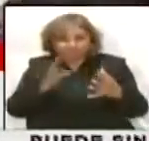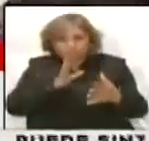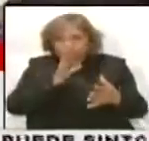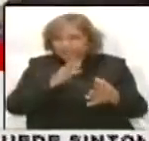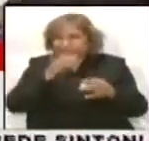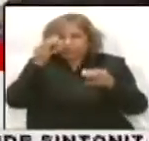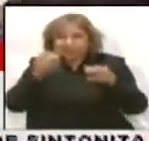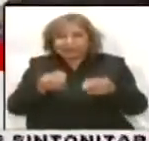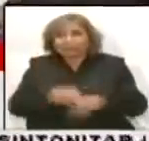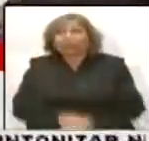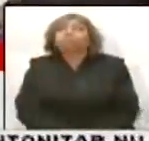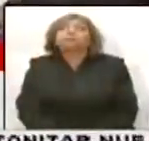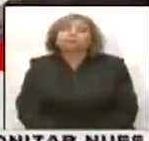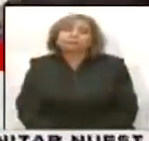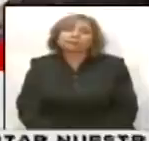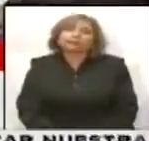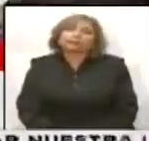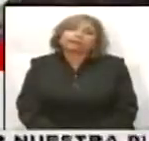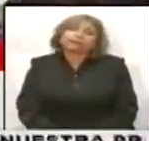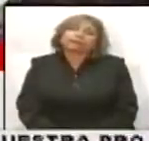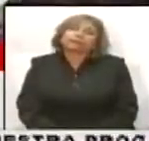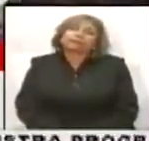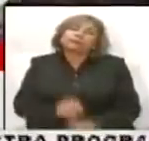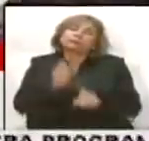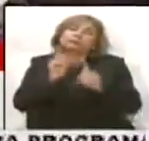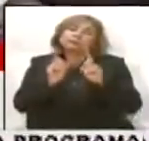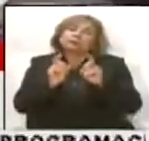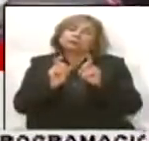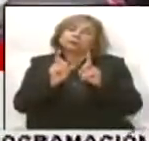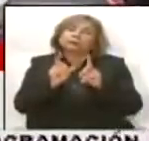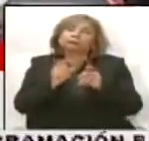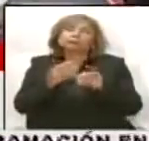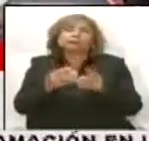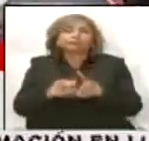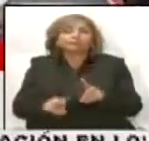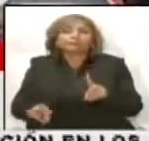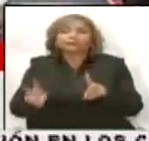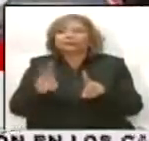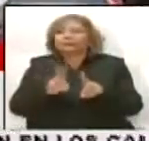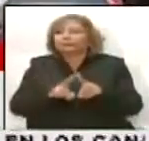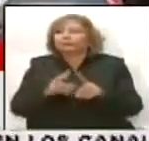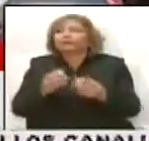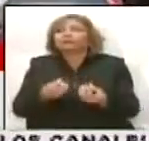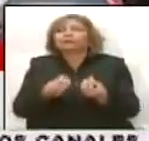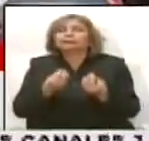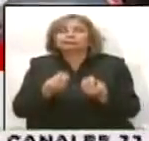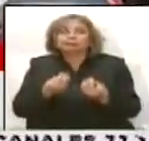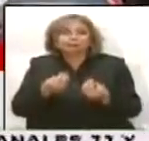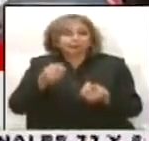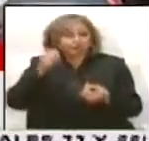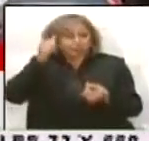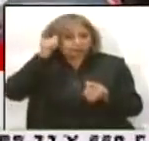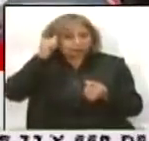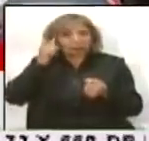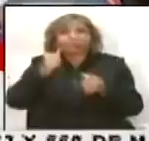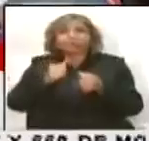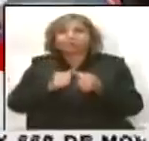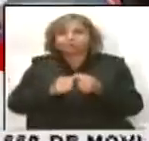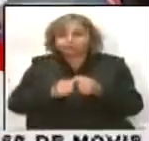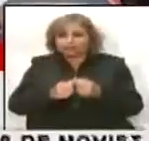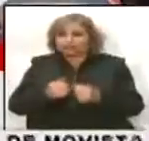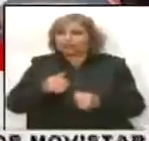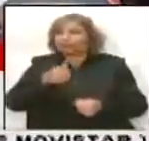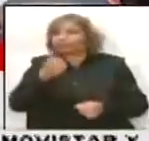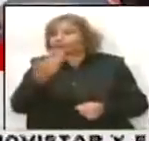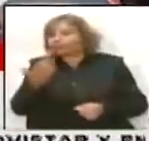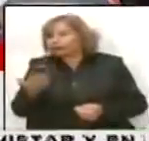lo justo. Entonces, esas preguntas, Presidenta, valorar cómo está nuestro lugar de la memoria en función de las otras experiencias